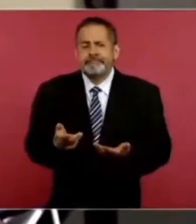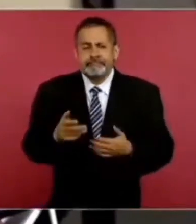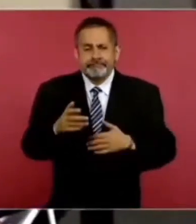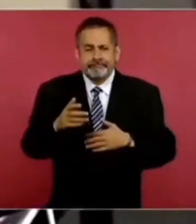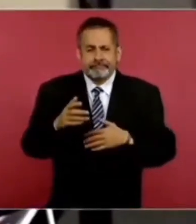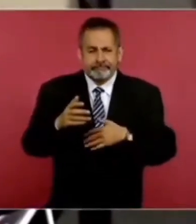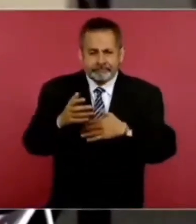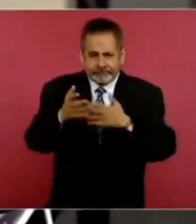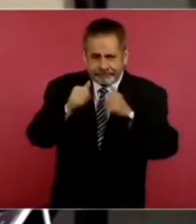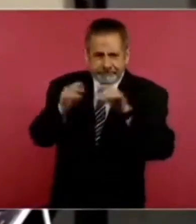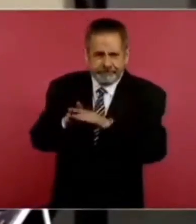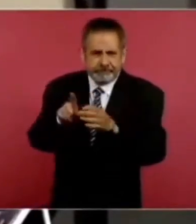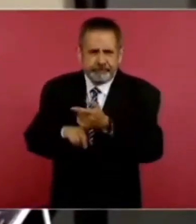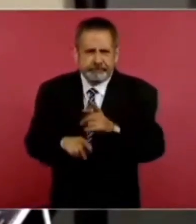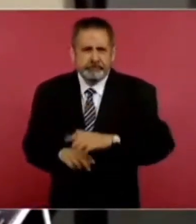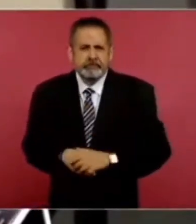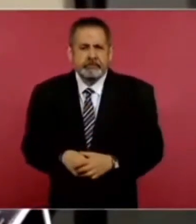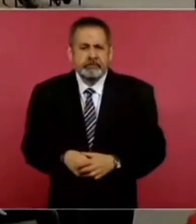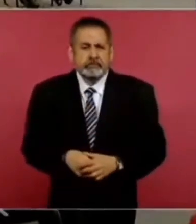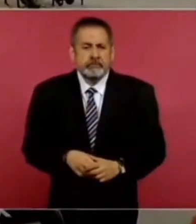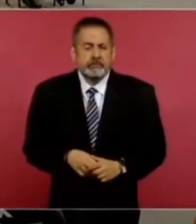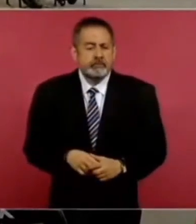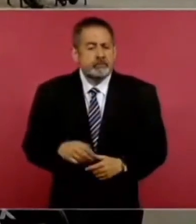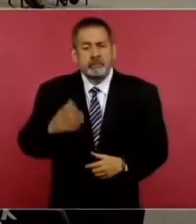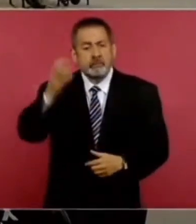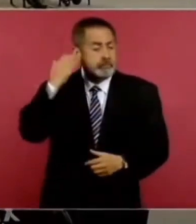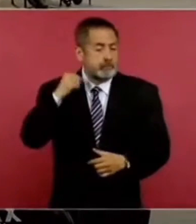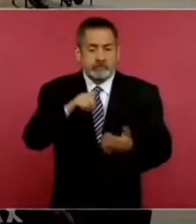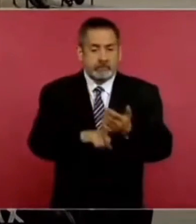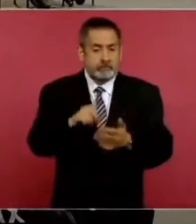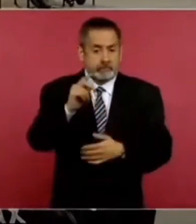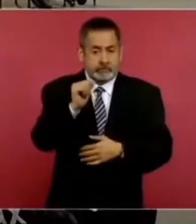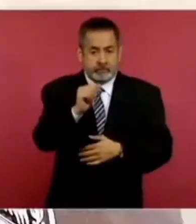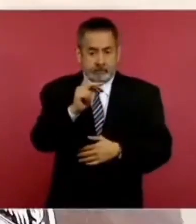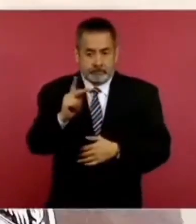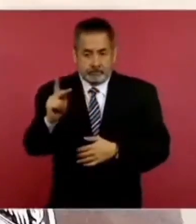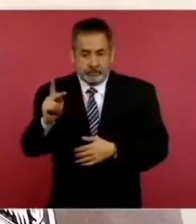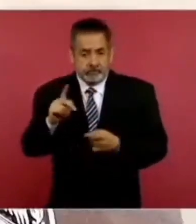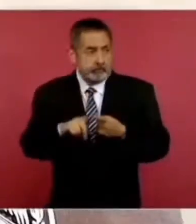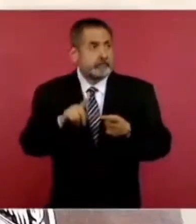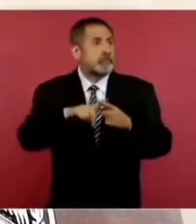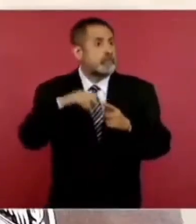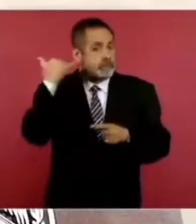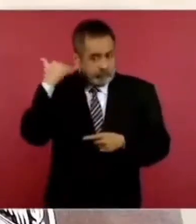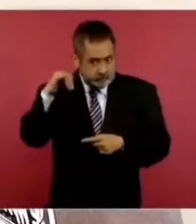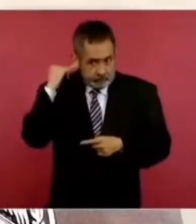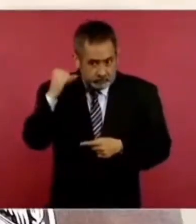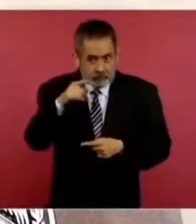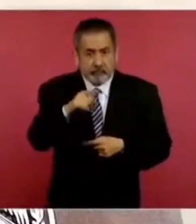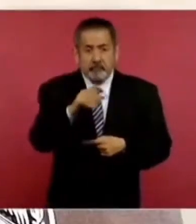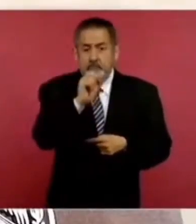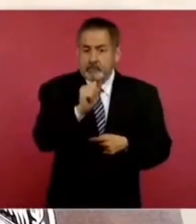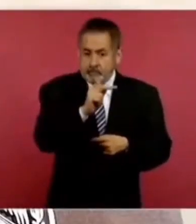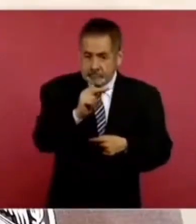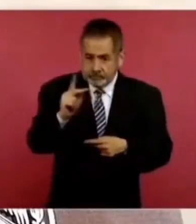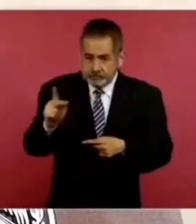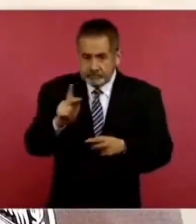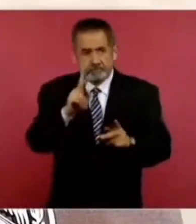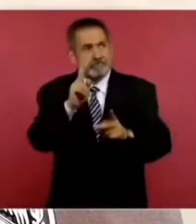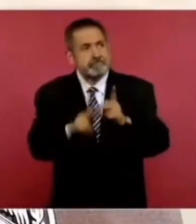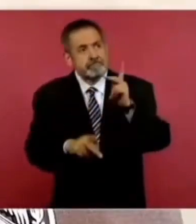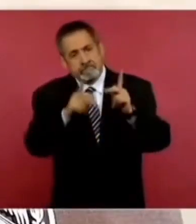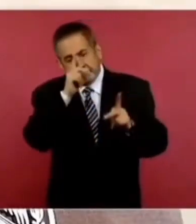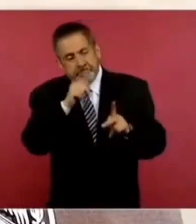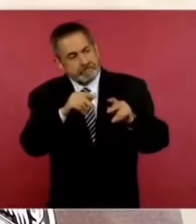desatención gubernamental? En esos casos no eran APPs, sí lo era el de Ticul en Yucatán, que era una APP